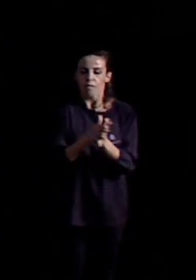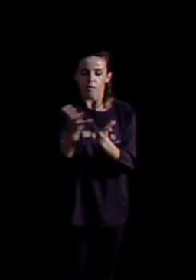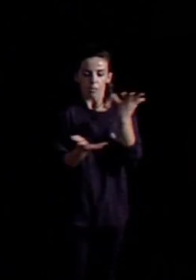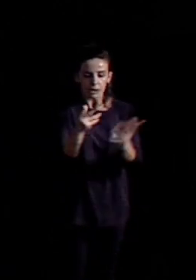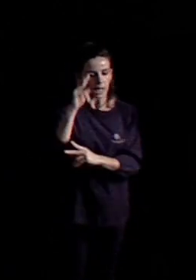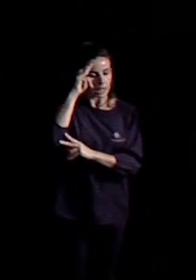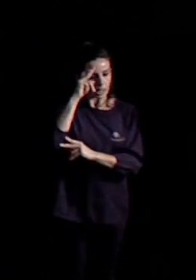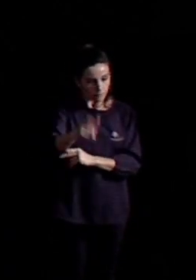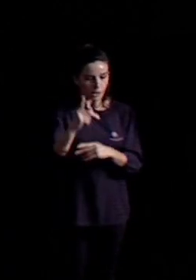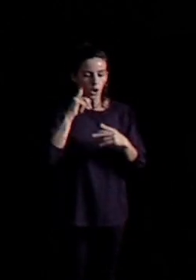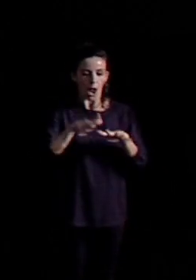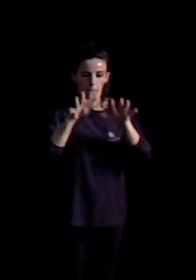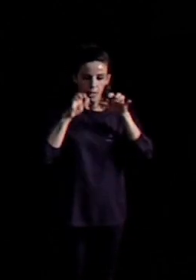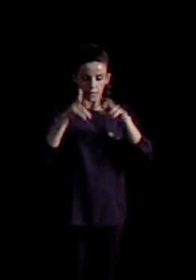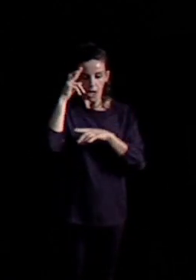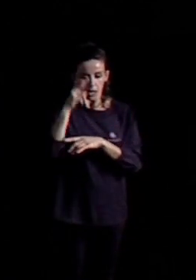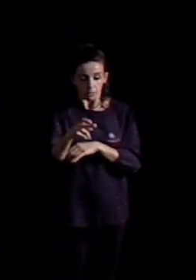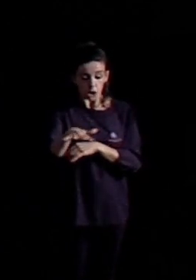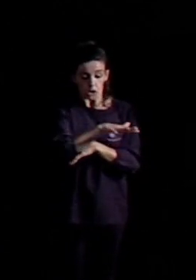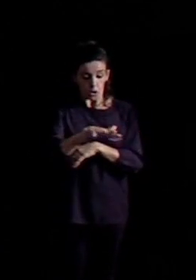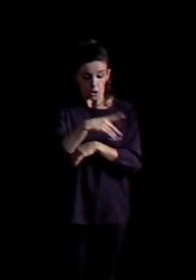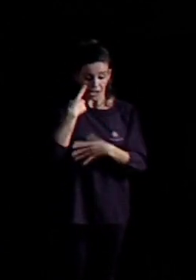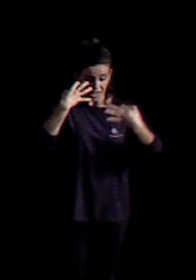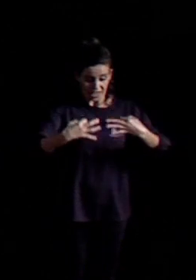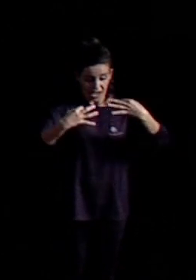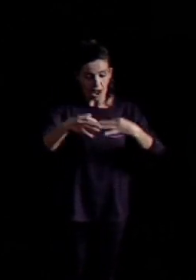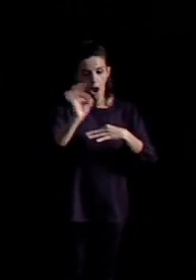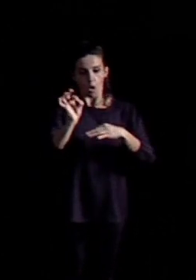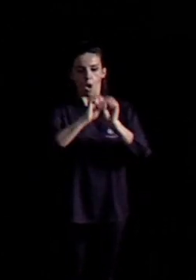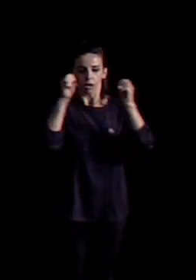tanto en el espacio presencial como en el virtual.